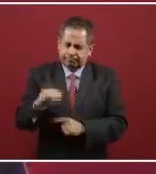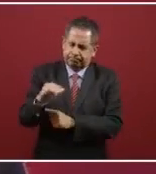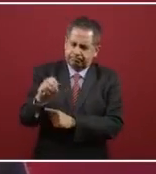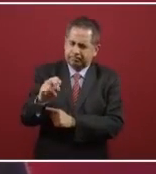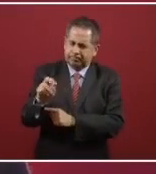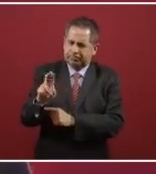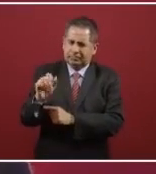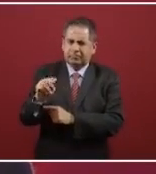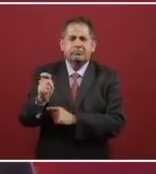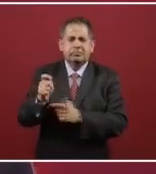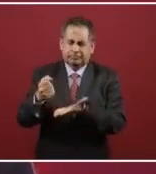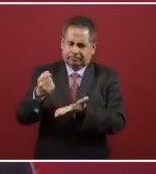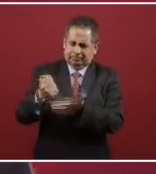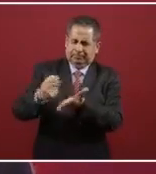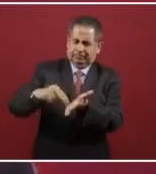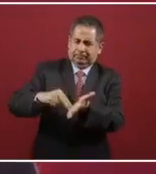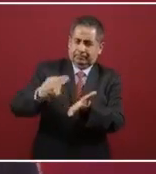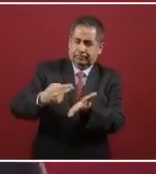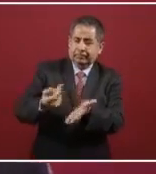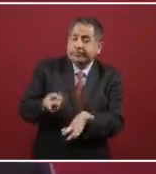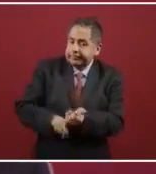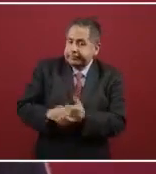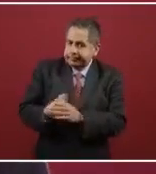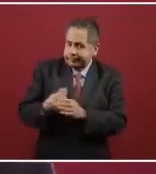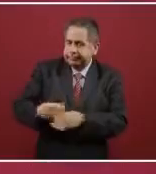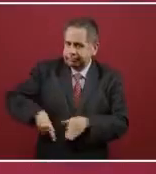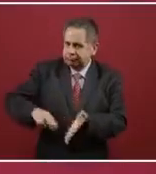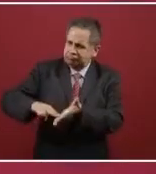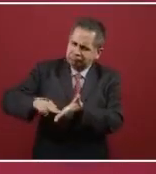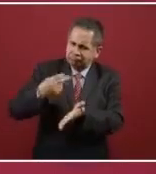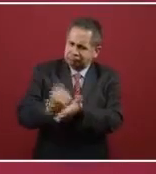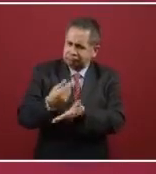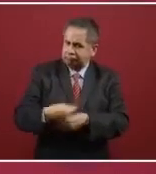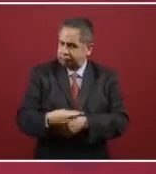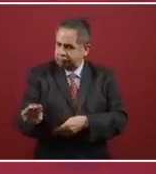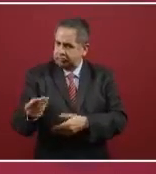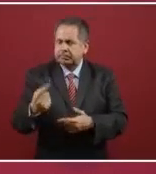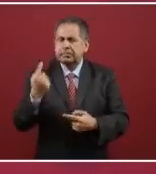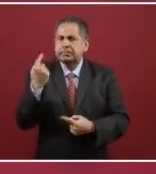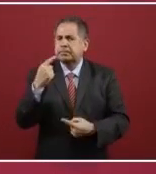memorándum interno para que